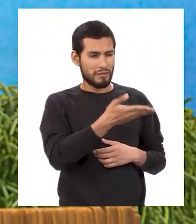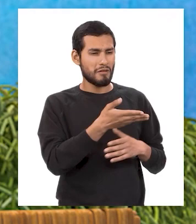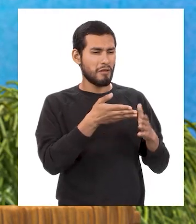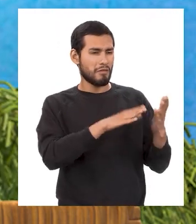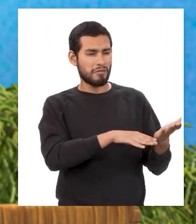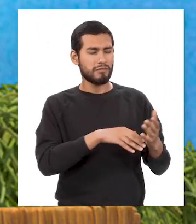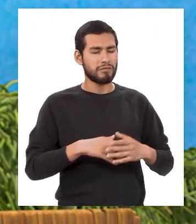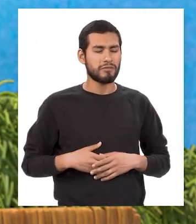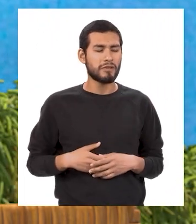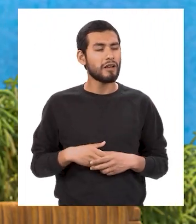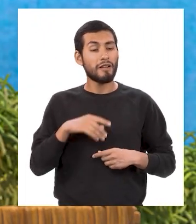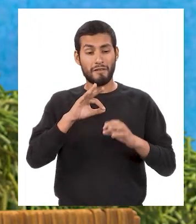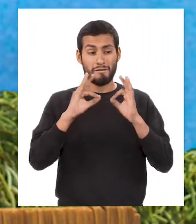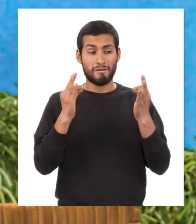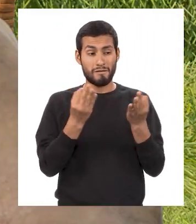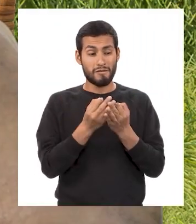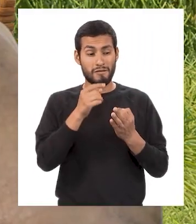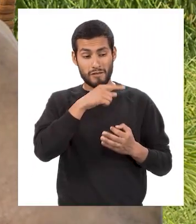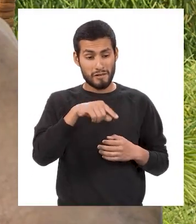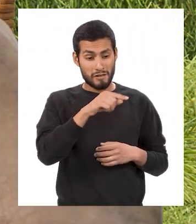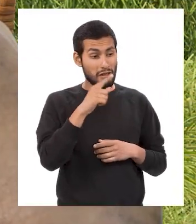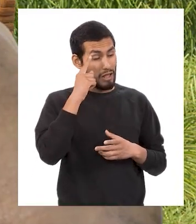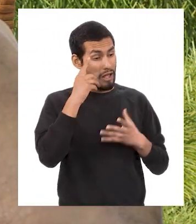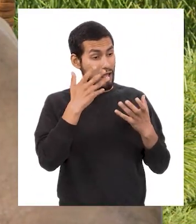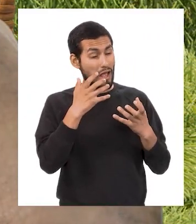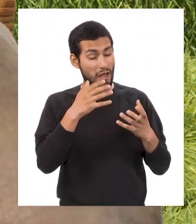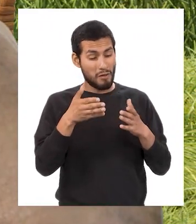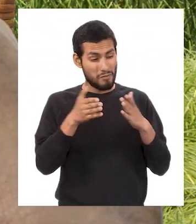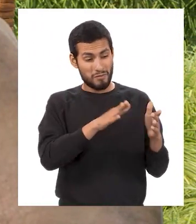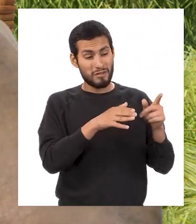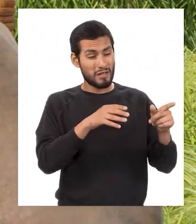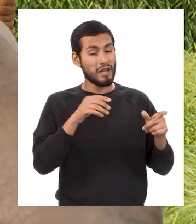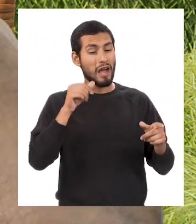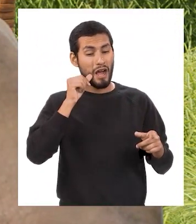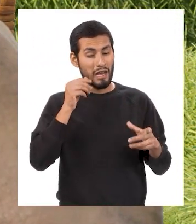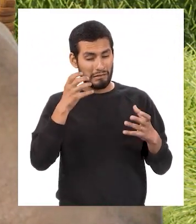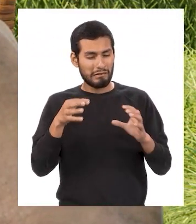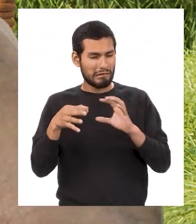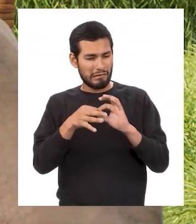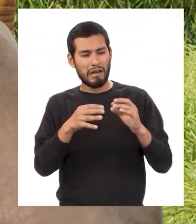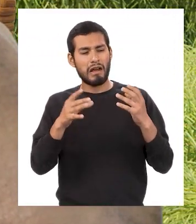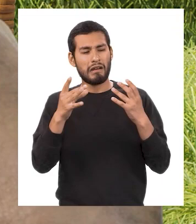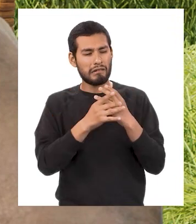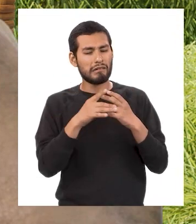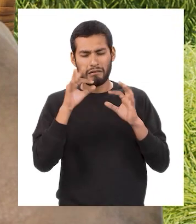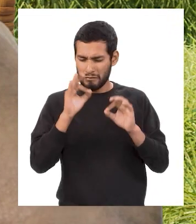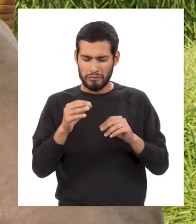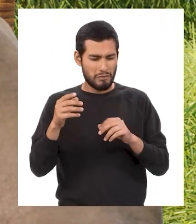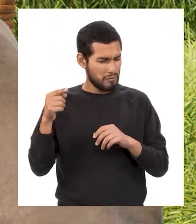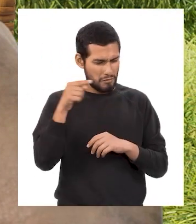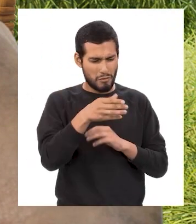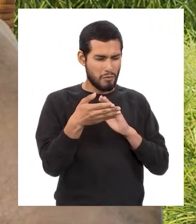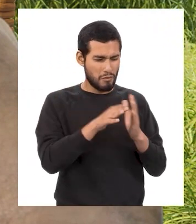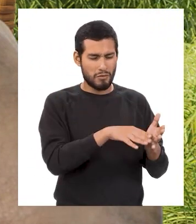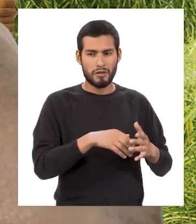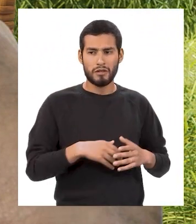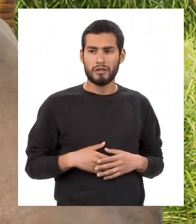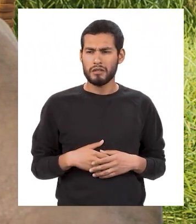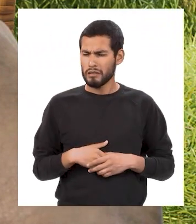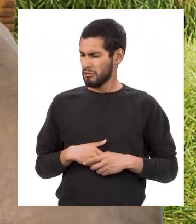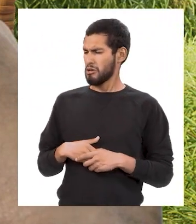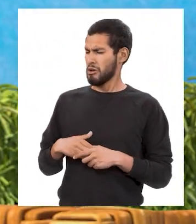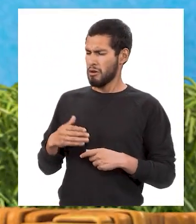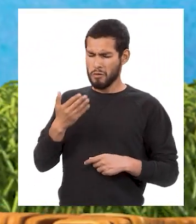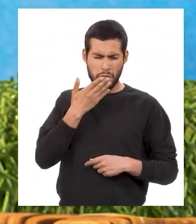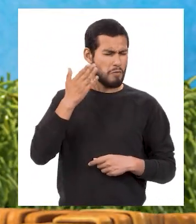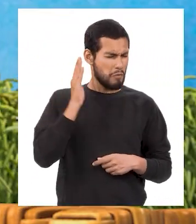el rajá, como verán, está muerto. Los familiares que estaban interesados en la muerte de Auda la obligaron a pasar por el mismo